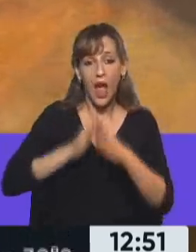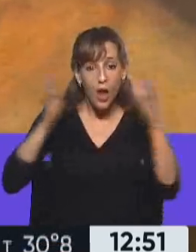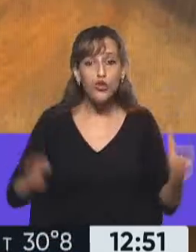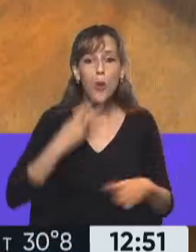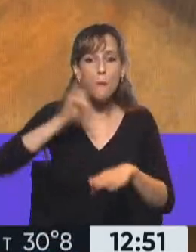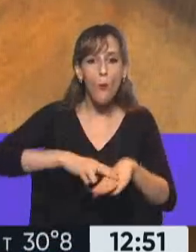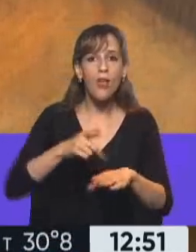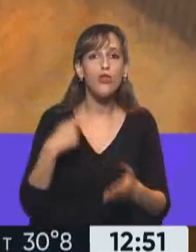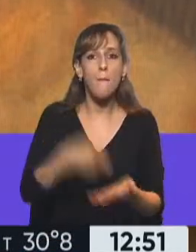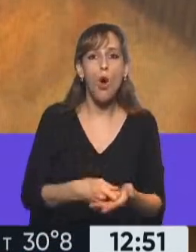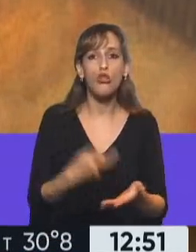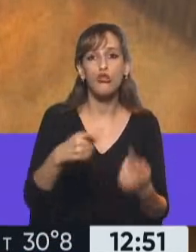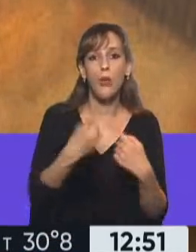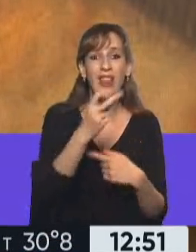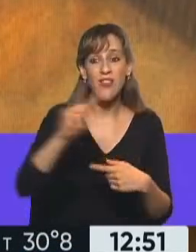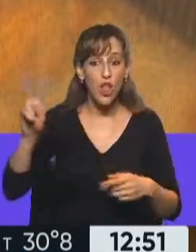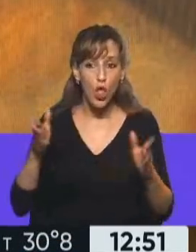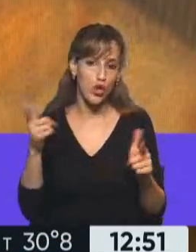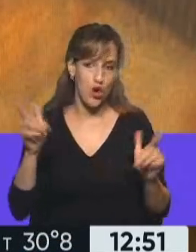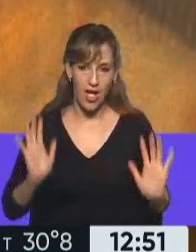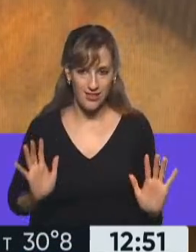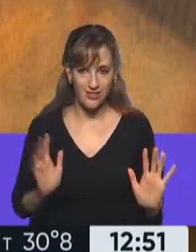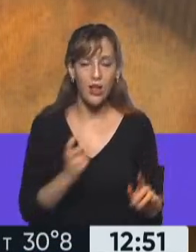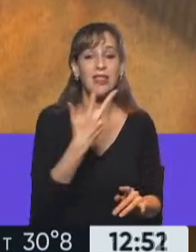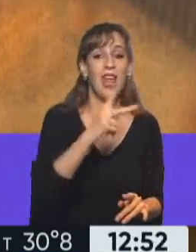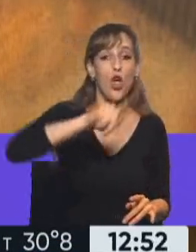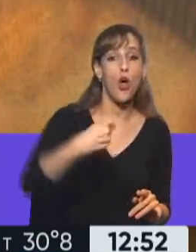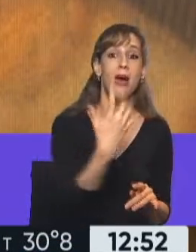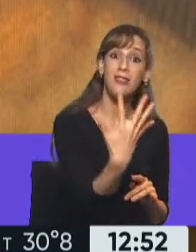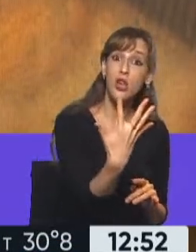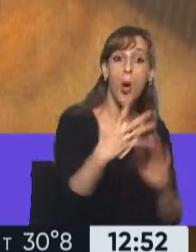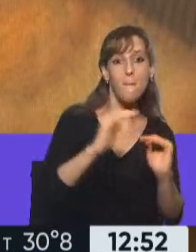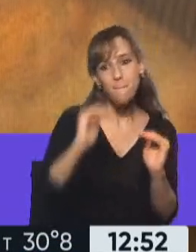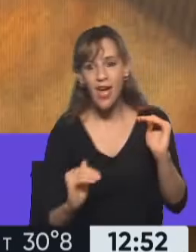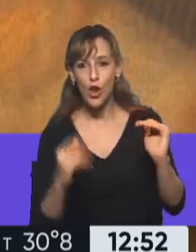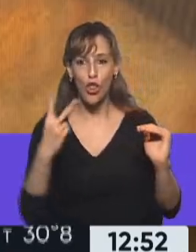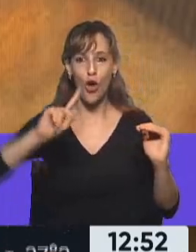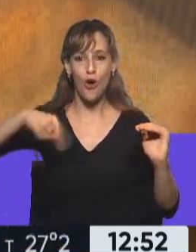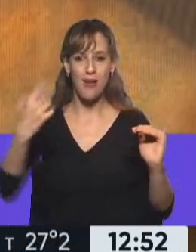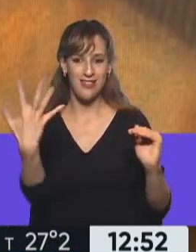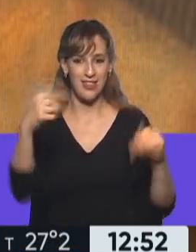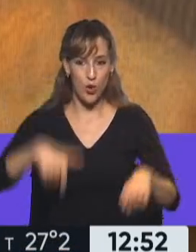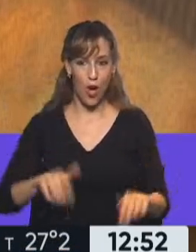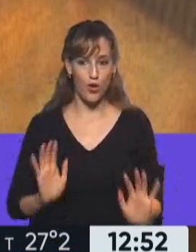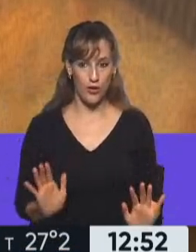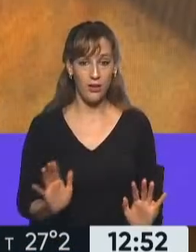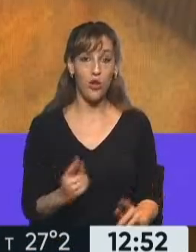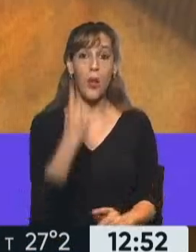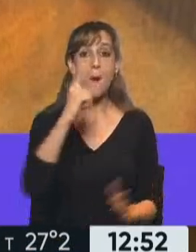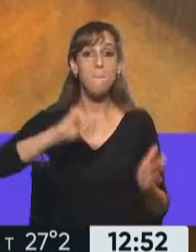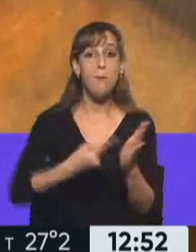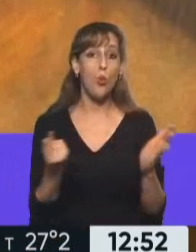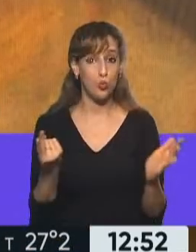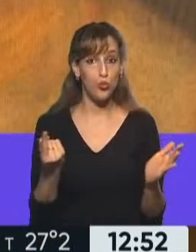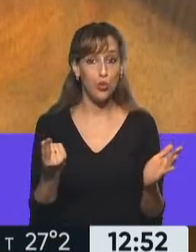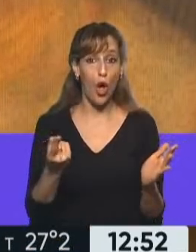La baja del déficit va de 3,5 a 2,5, según lo arreglado con el fondo, es decir, un punto de